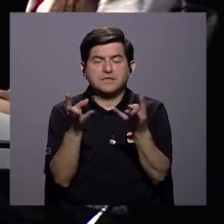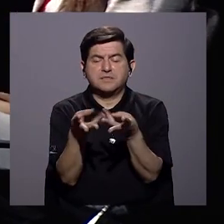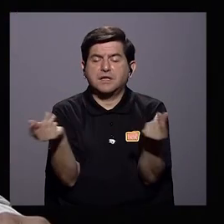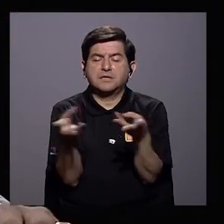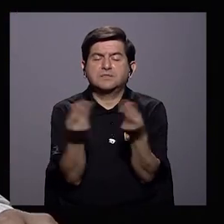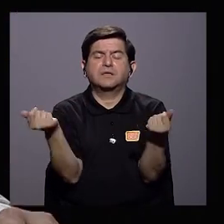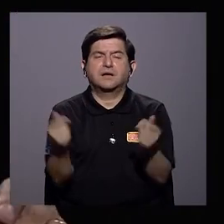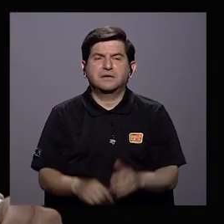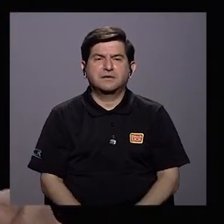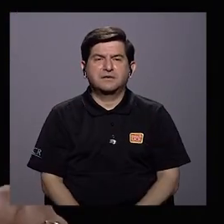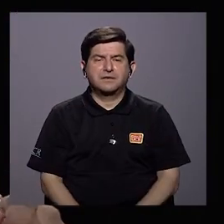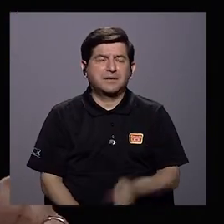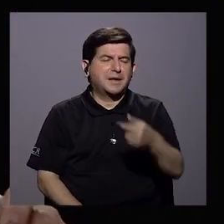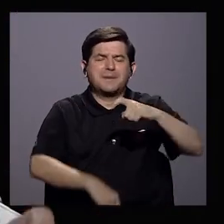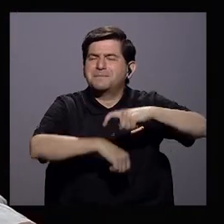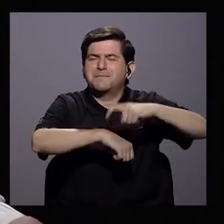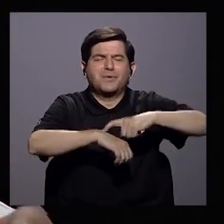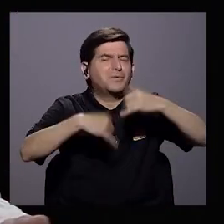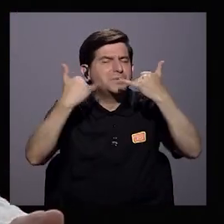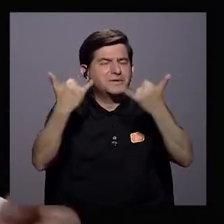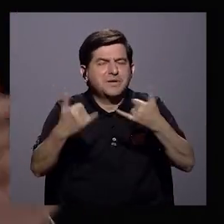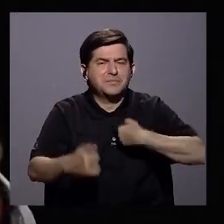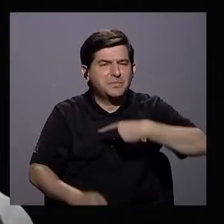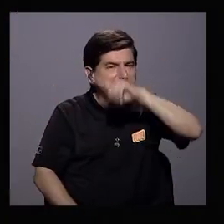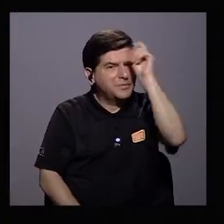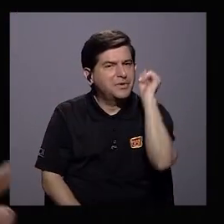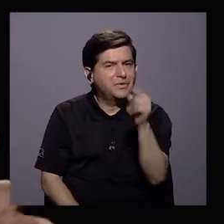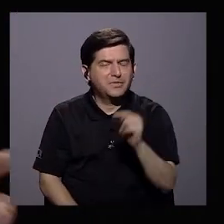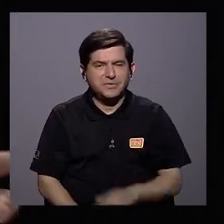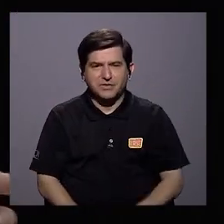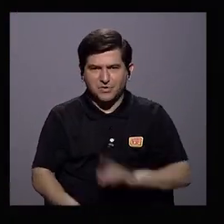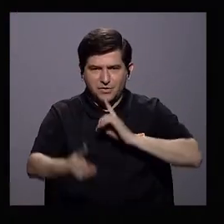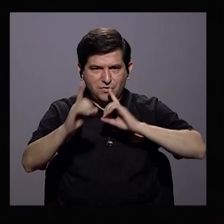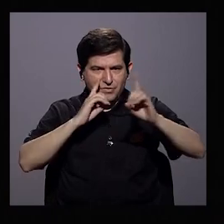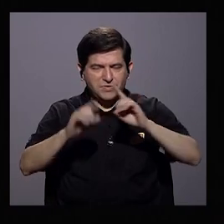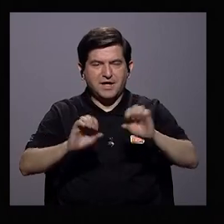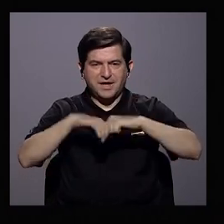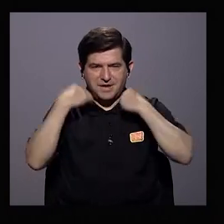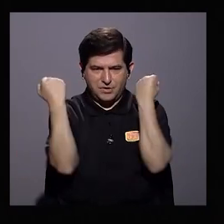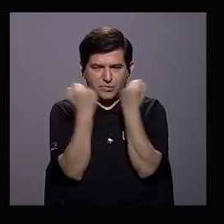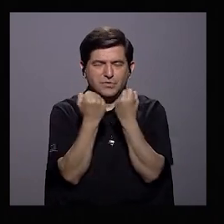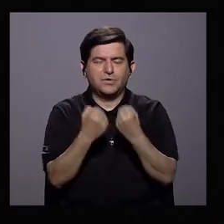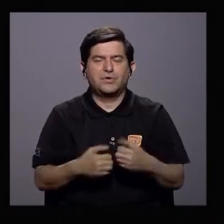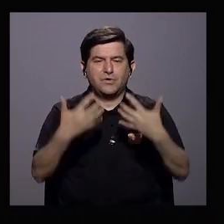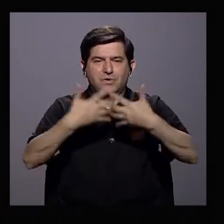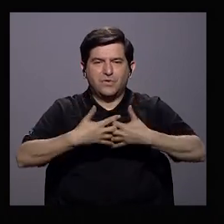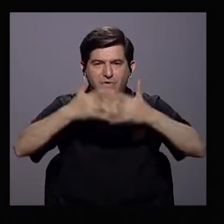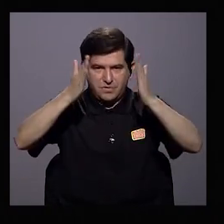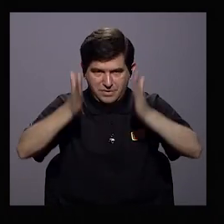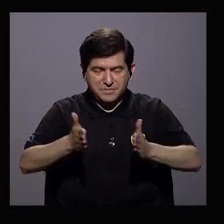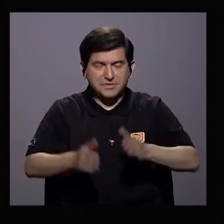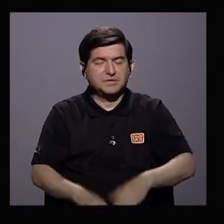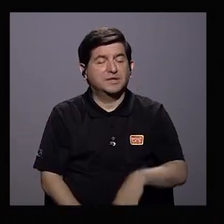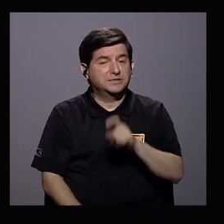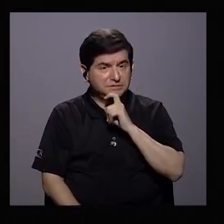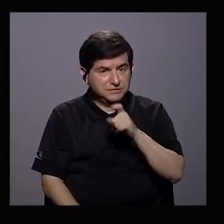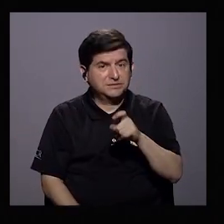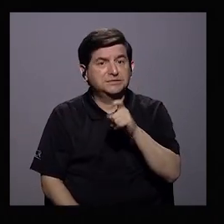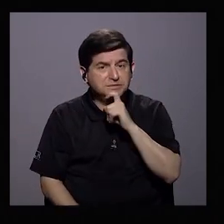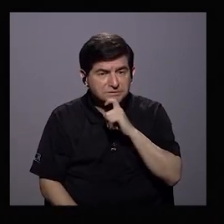soluciones. Me queda muy poquito tiempo, pero no puedo dejar de preguntarlo. Ese diálogo entre sindicatos y empresarios ha sido algo difícil.